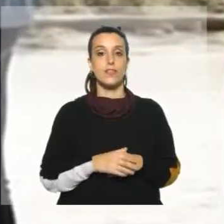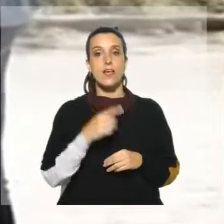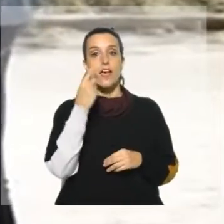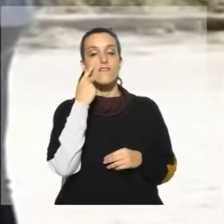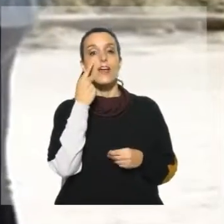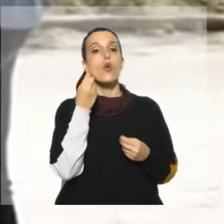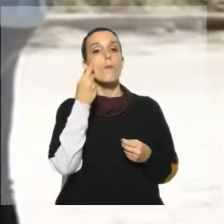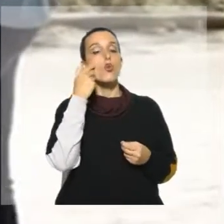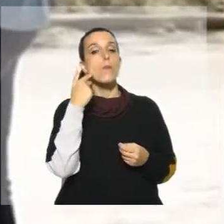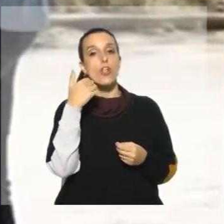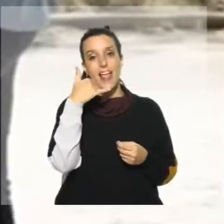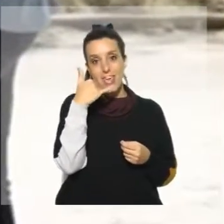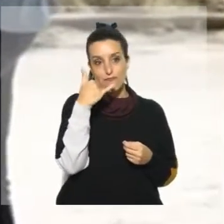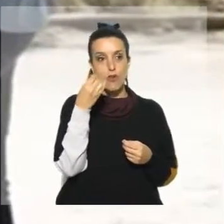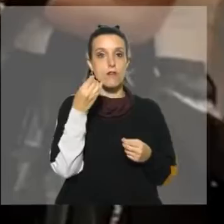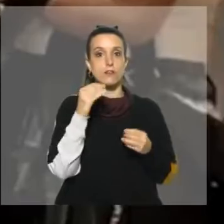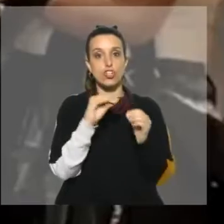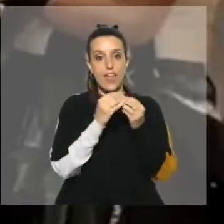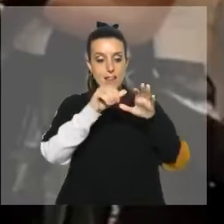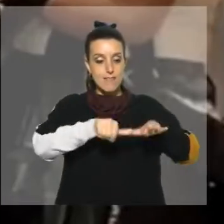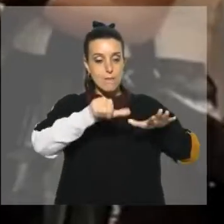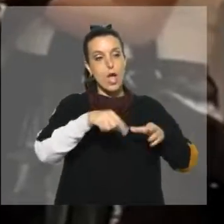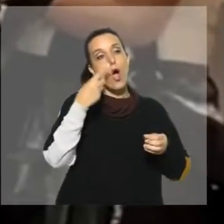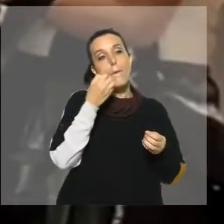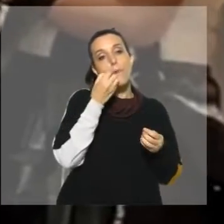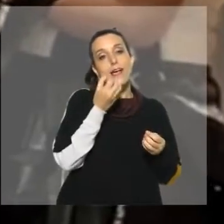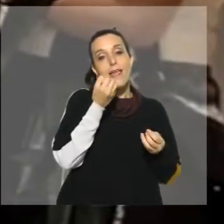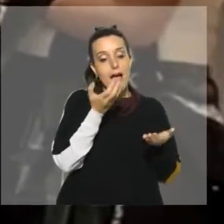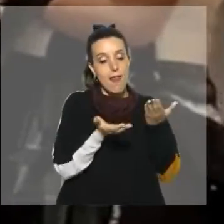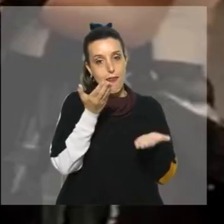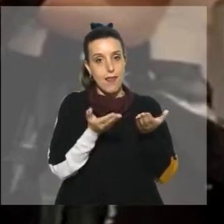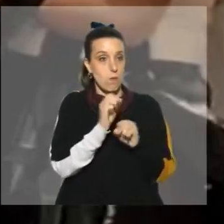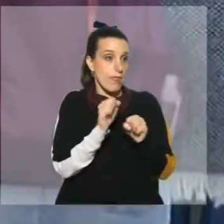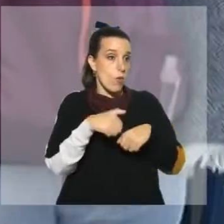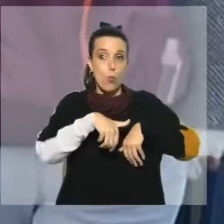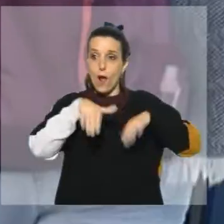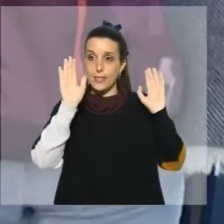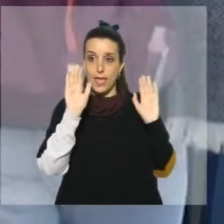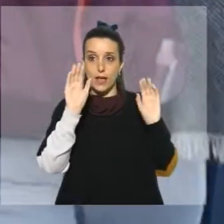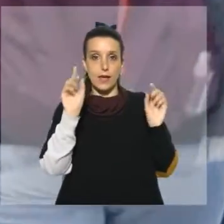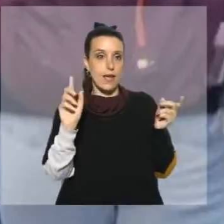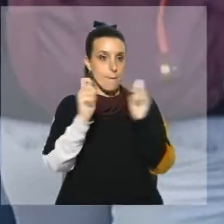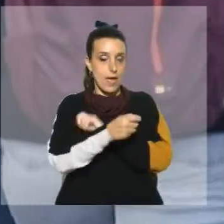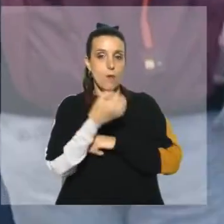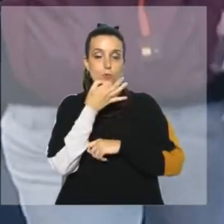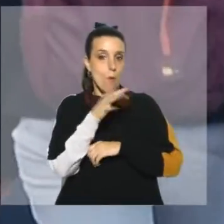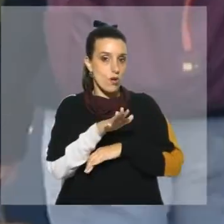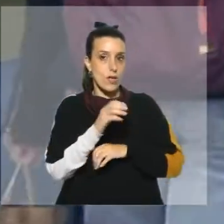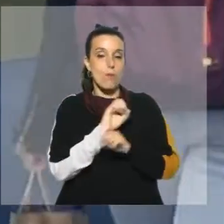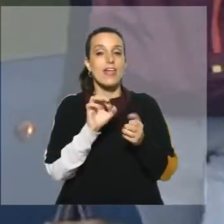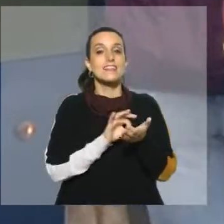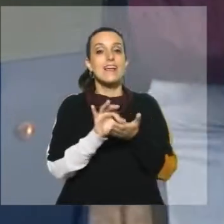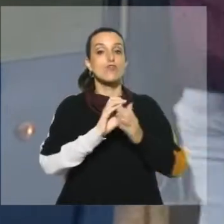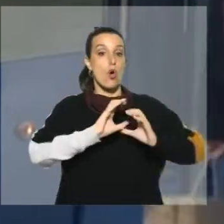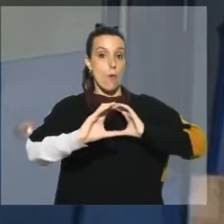mercado de telefonía celular durante los primeros seis meses de vigencia de la portabilidad númerica realizado por la unidad reguladora de servicios de